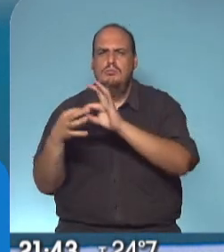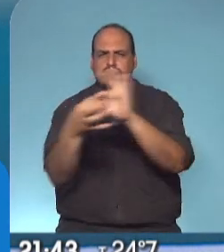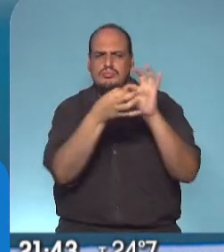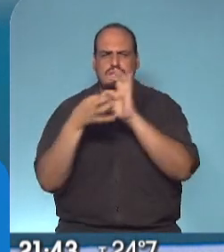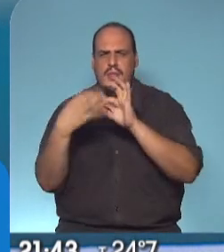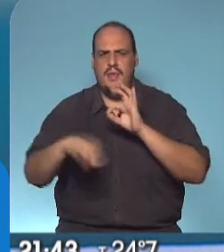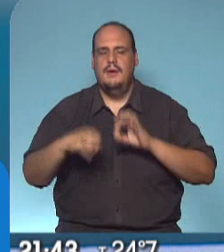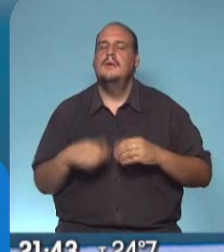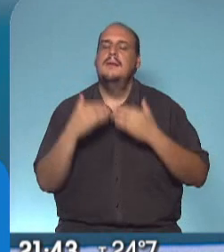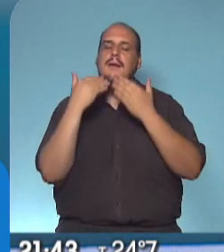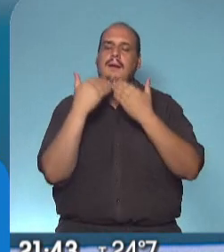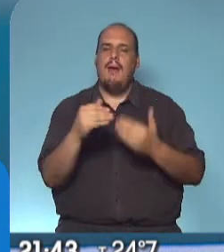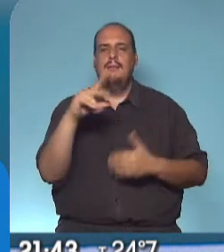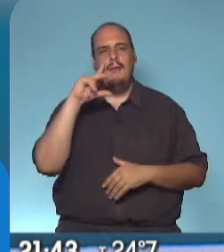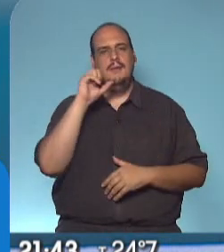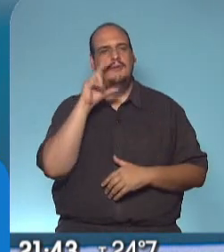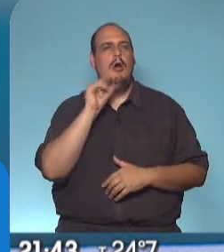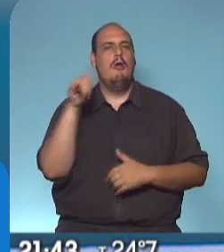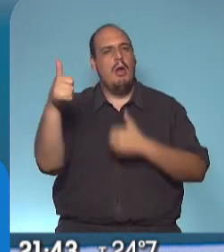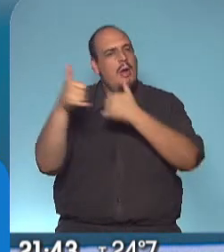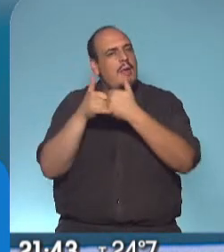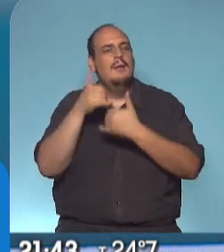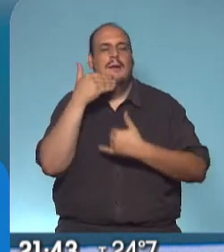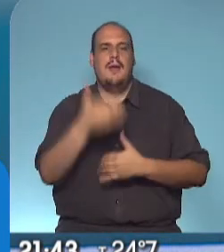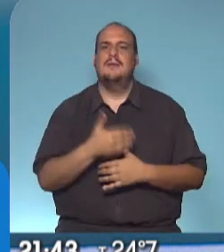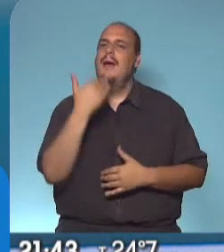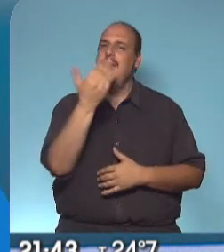muchísimas gracias y agradecemos tu comunicación. Gracias a ustedes, buenas noches.